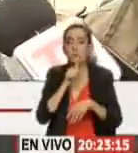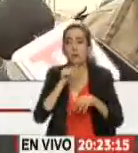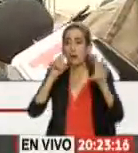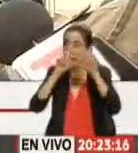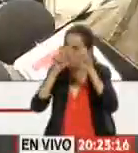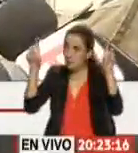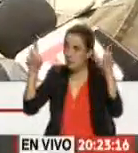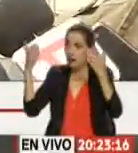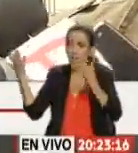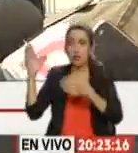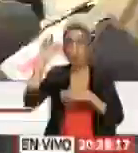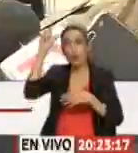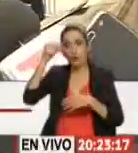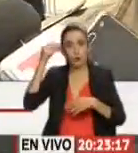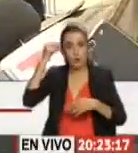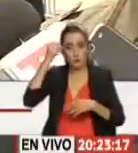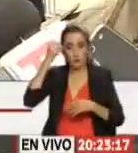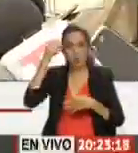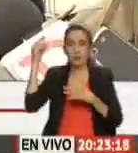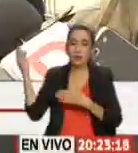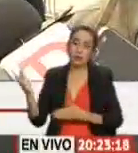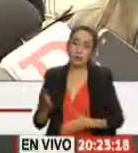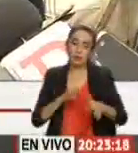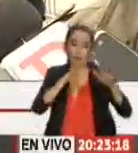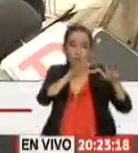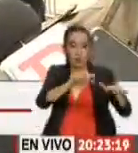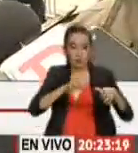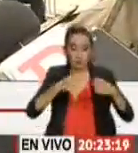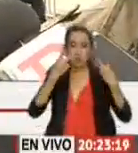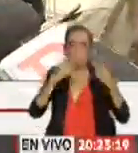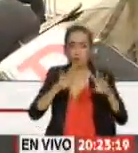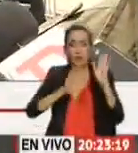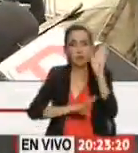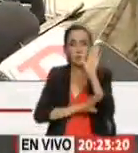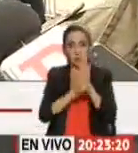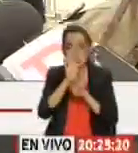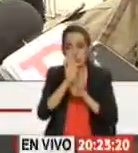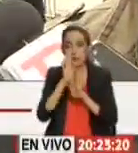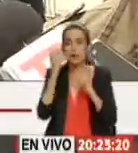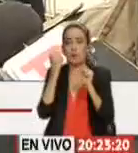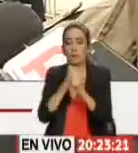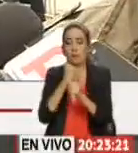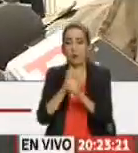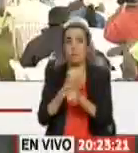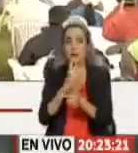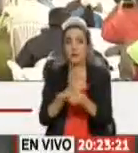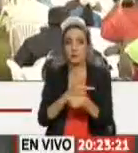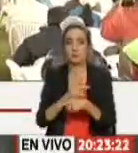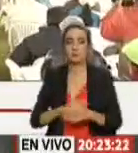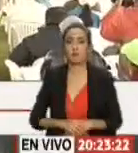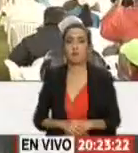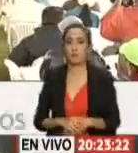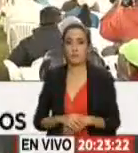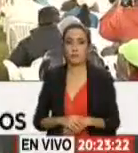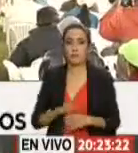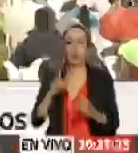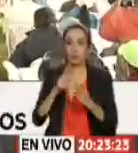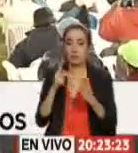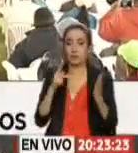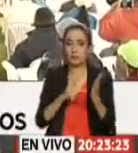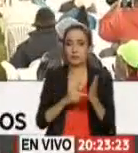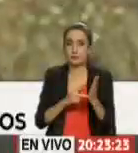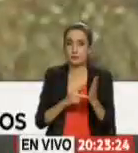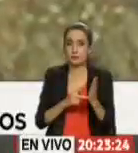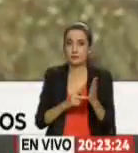y gobierno, podemos lograr cosas importantes, podemos lograr el desarrollo, la generación de empleo productivo que todos queremos. Este programa llamado